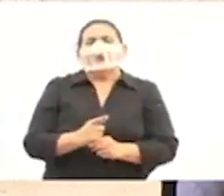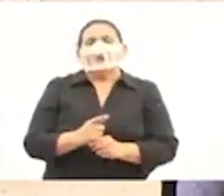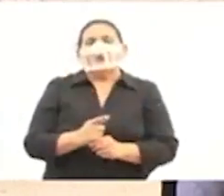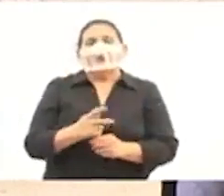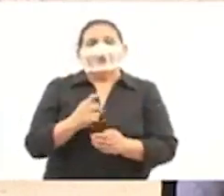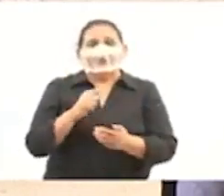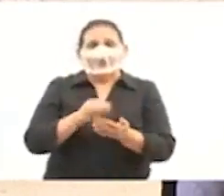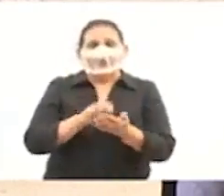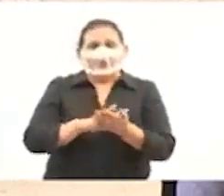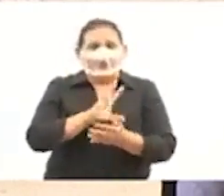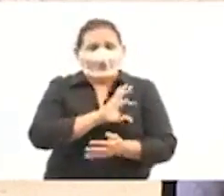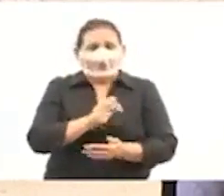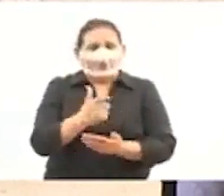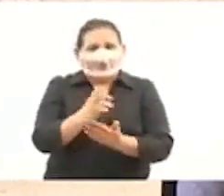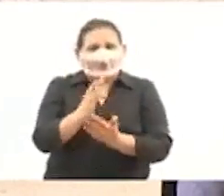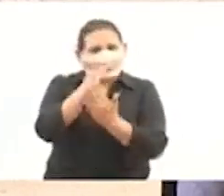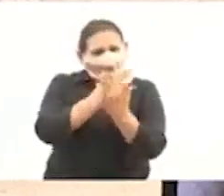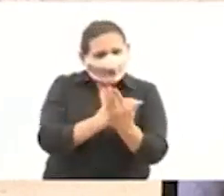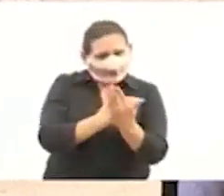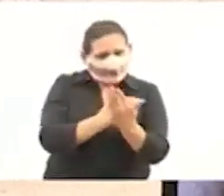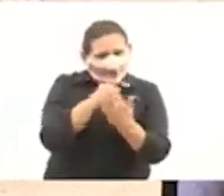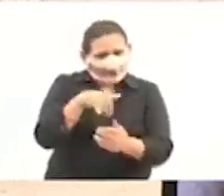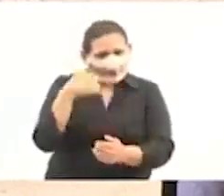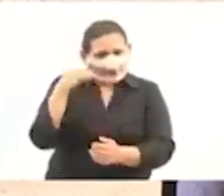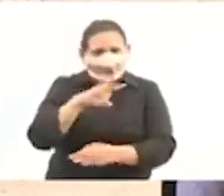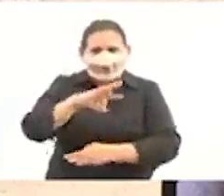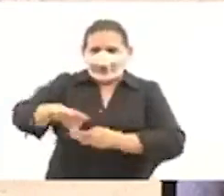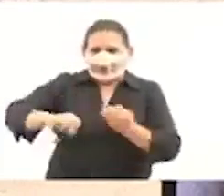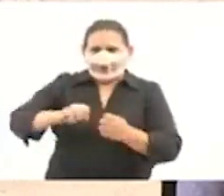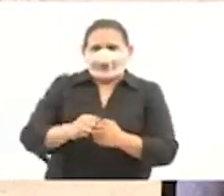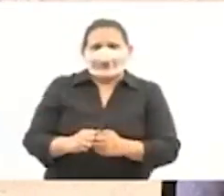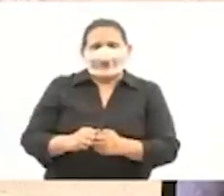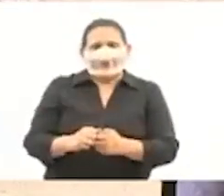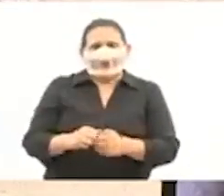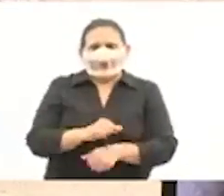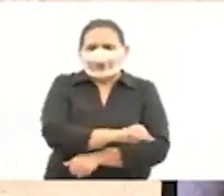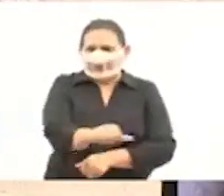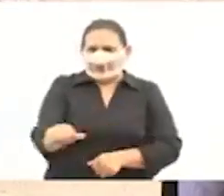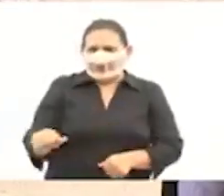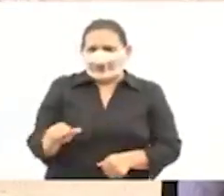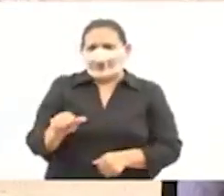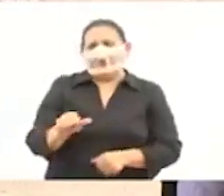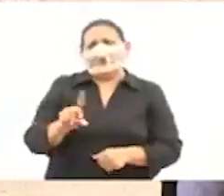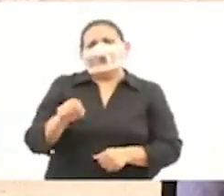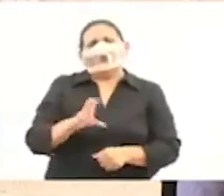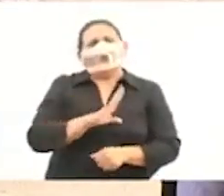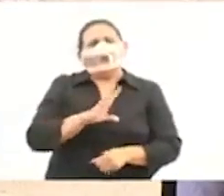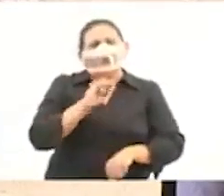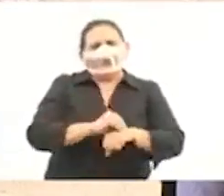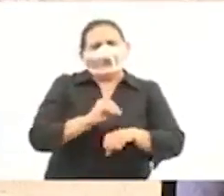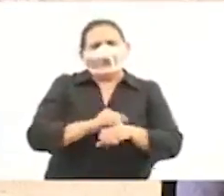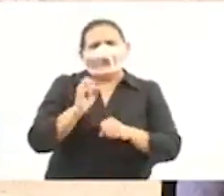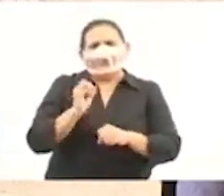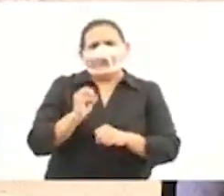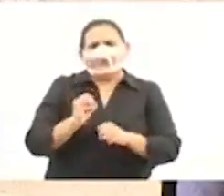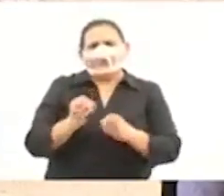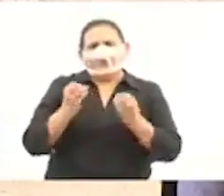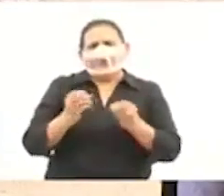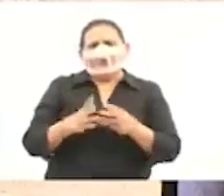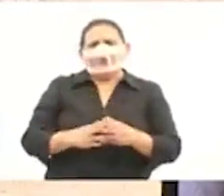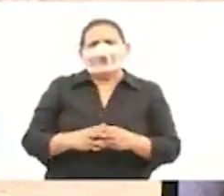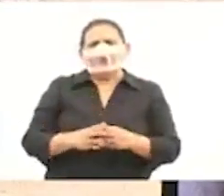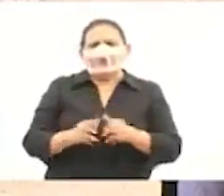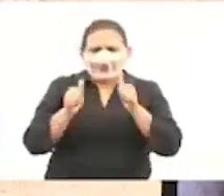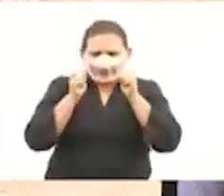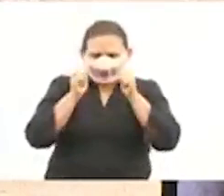puedan disminuir aquí en yucatán y en toda la región de la península por otro lado también hemos puesto mucho énfasis en los